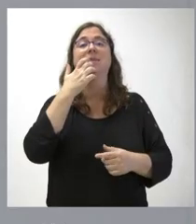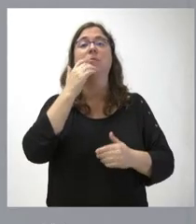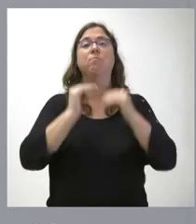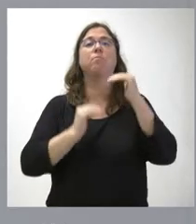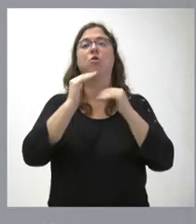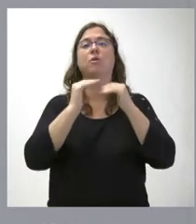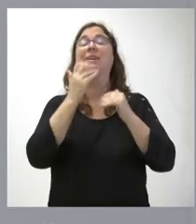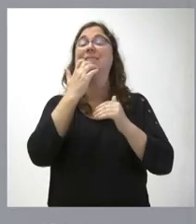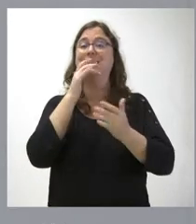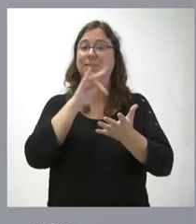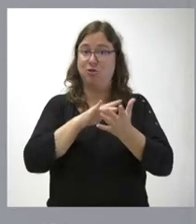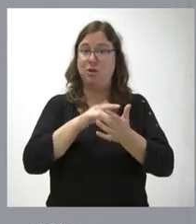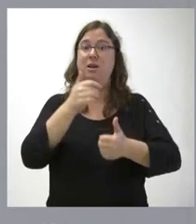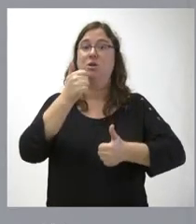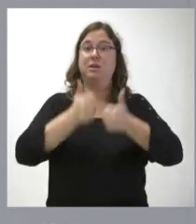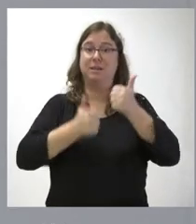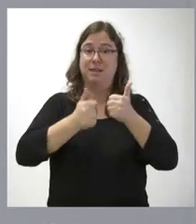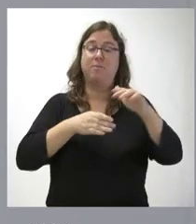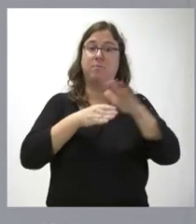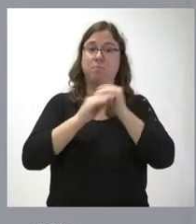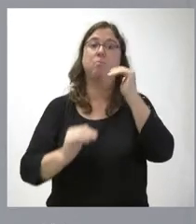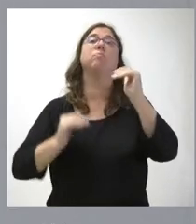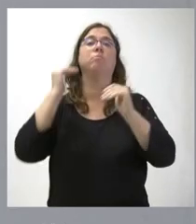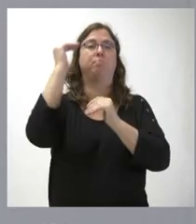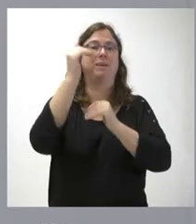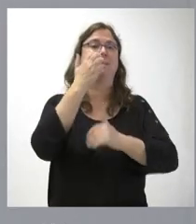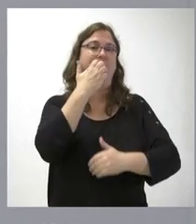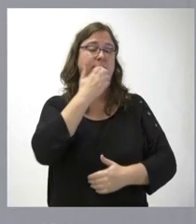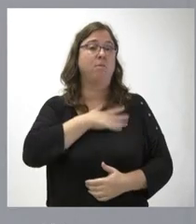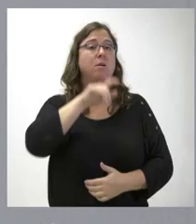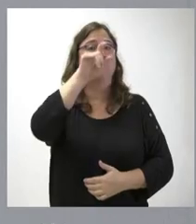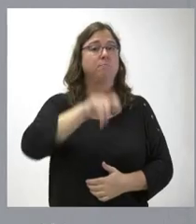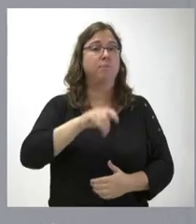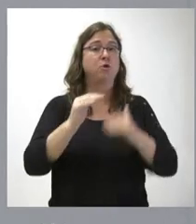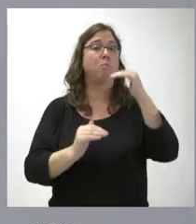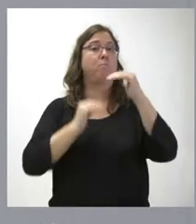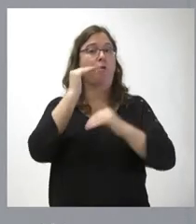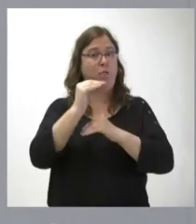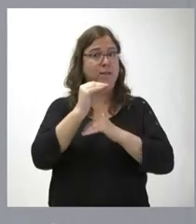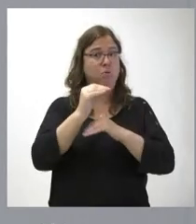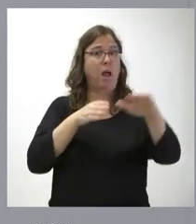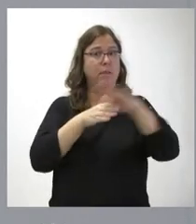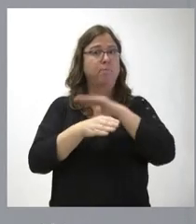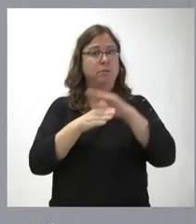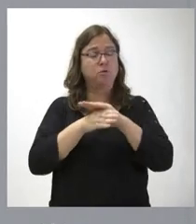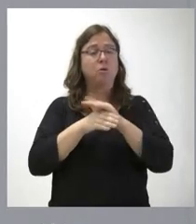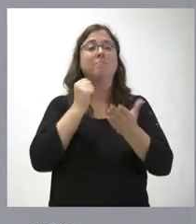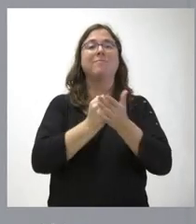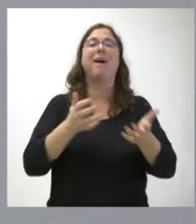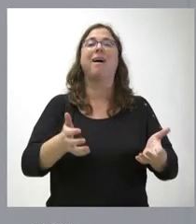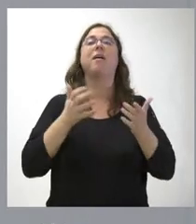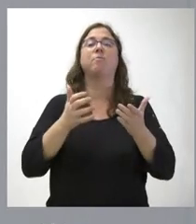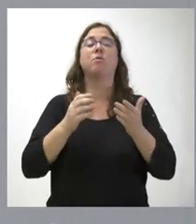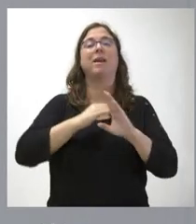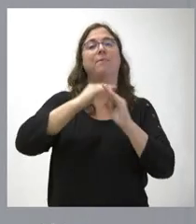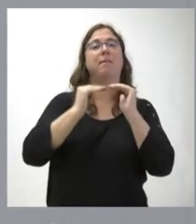se han superado perdón el proceso de admisión es decir que para aquellas personas que superen el proceso de admisión van a poder matricularse de algún nivel o